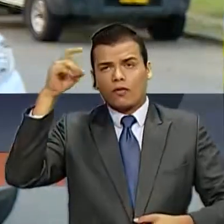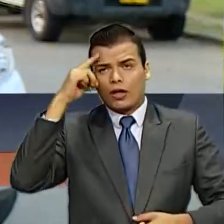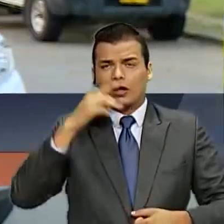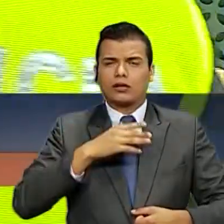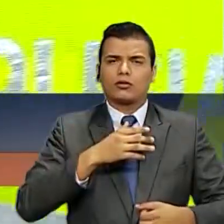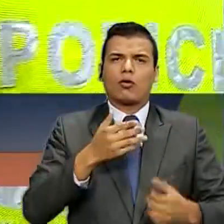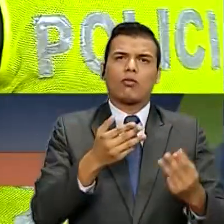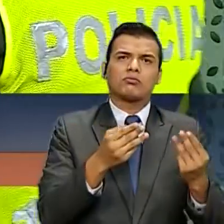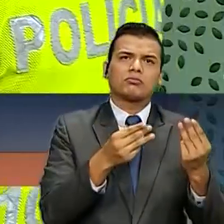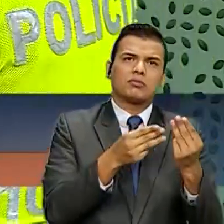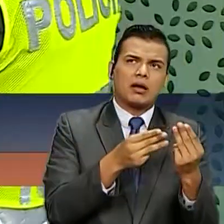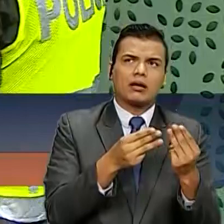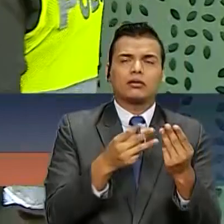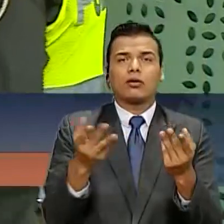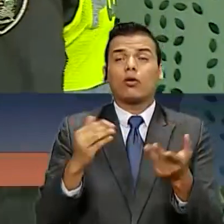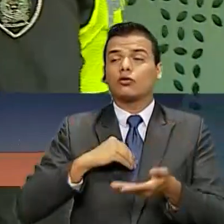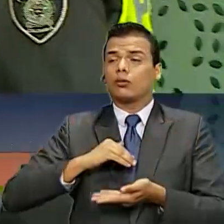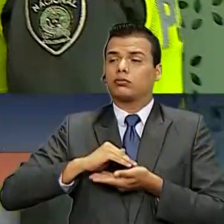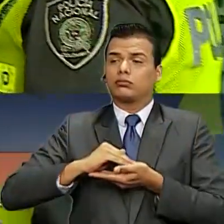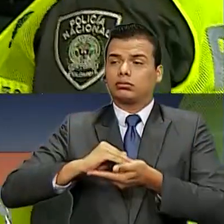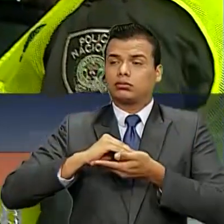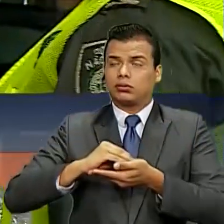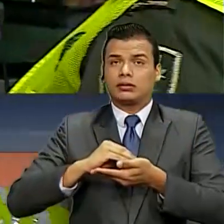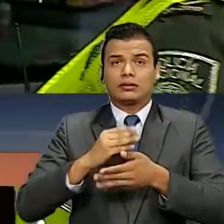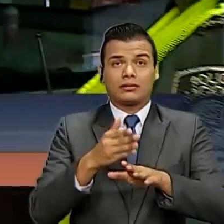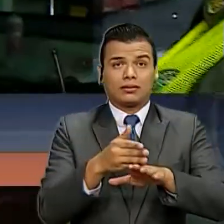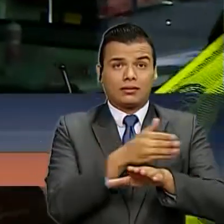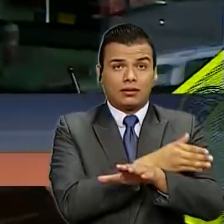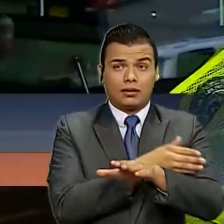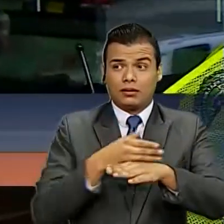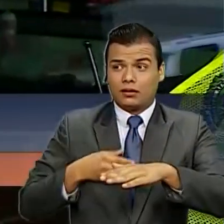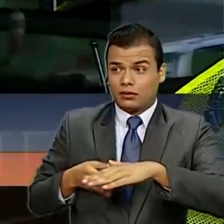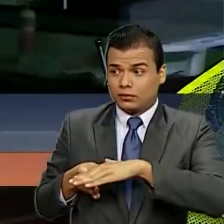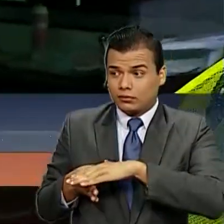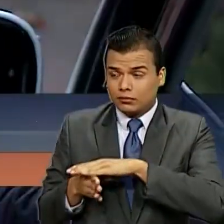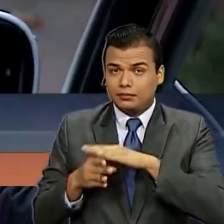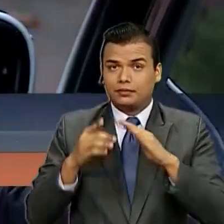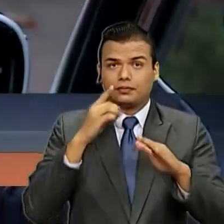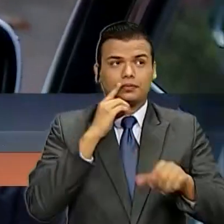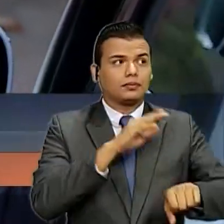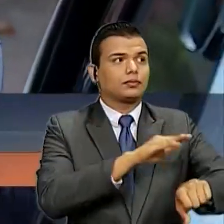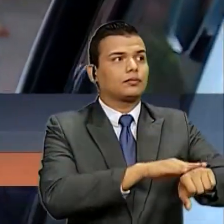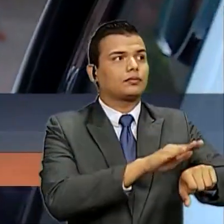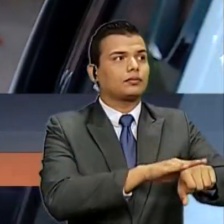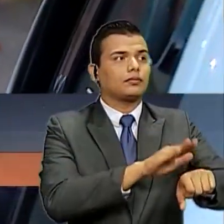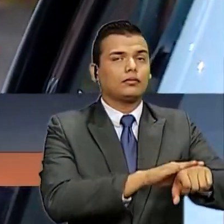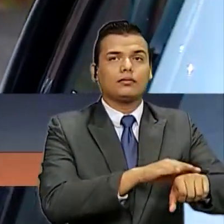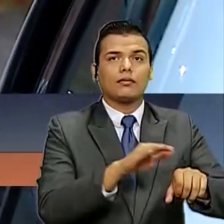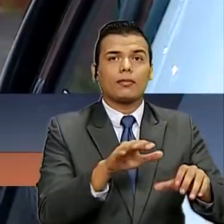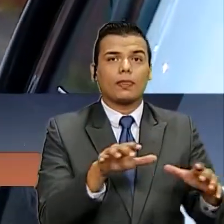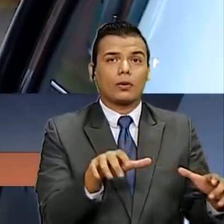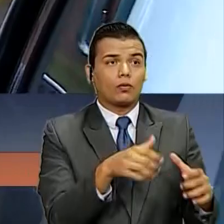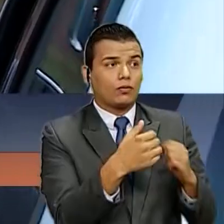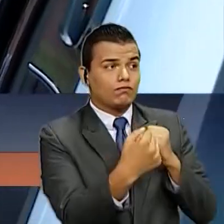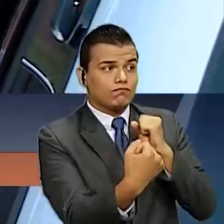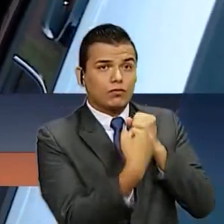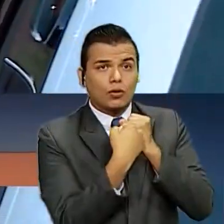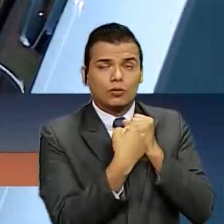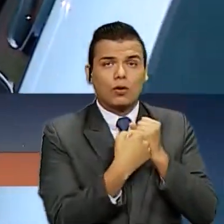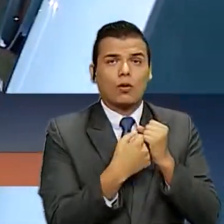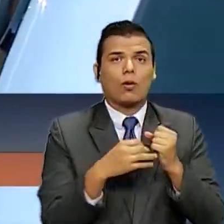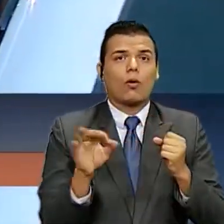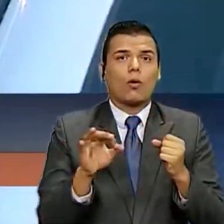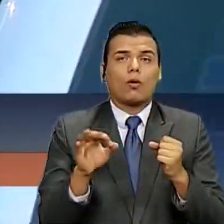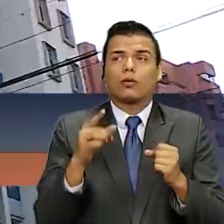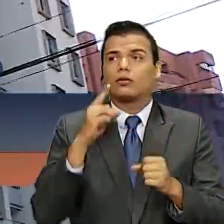como oficinas de envíos y demás, de que antes de que abran las puertas, por favor nos den aviso por medio de la red de apoyo o llamen al cuadrante del